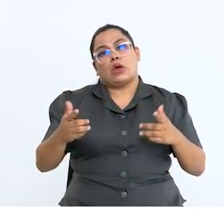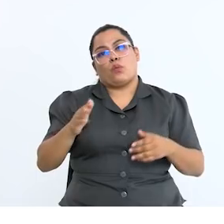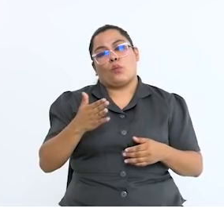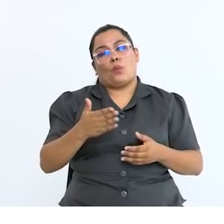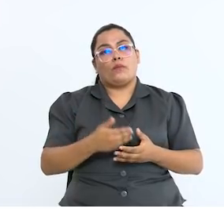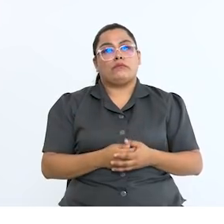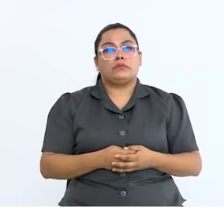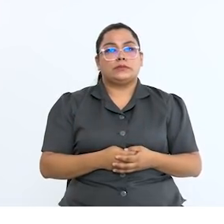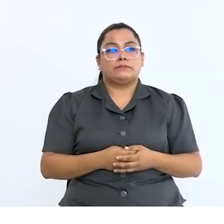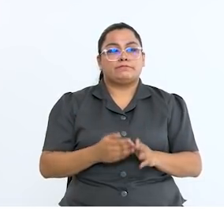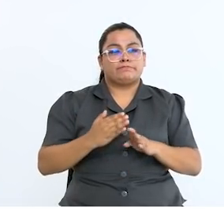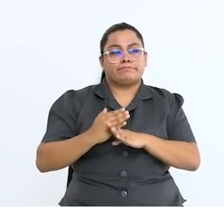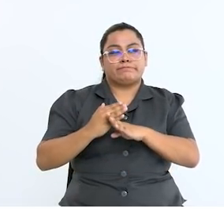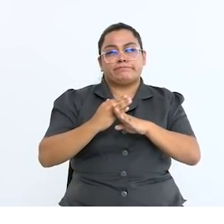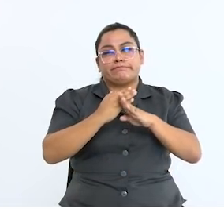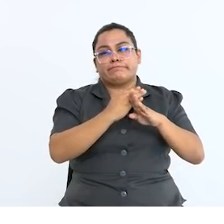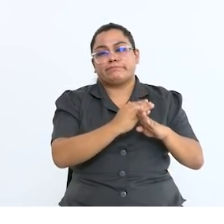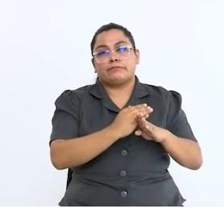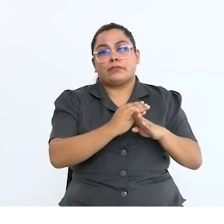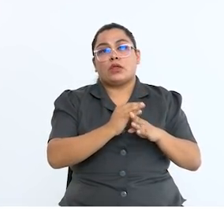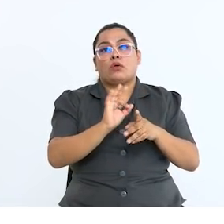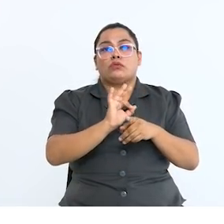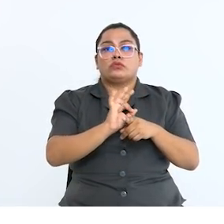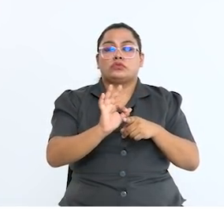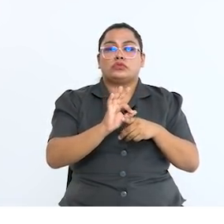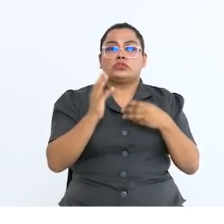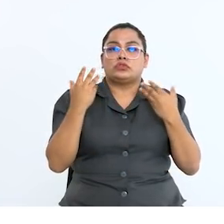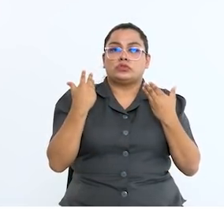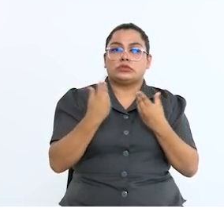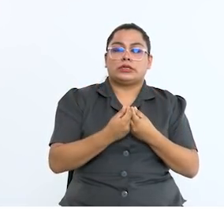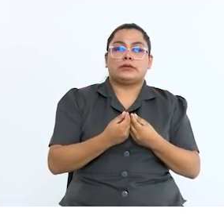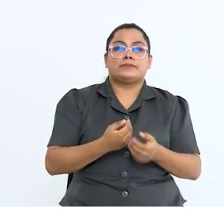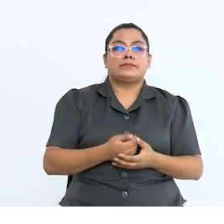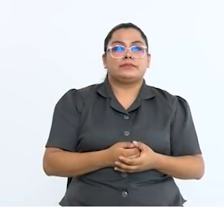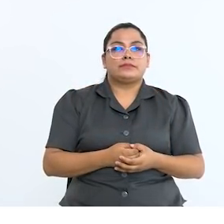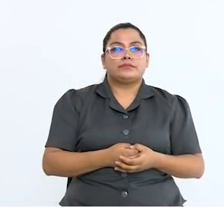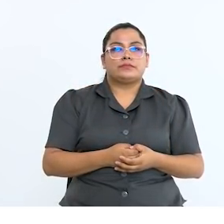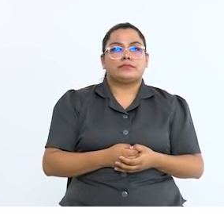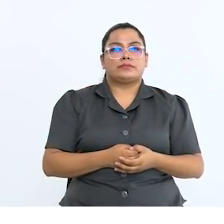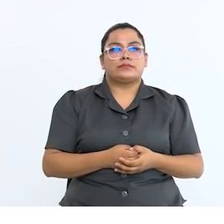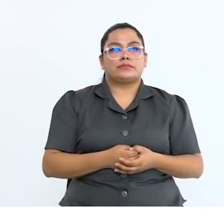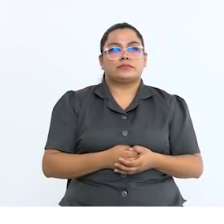la lengua en uso, en tanto que ésta tiene una función social.